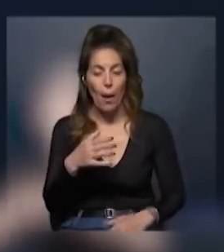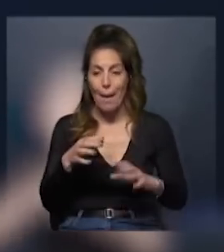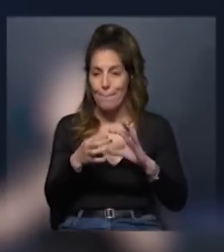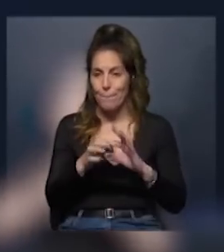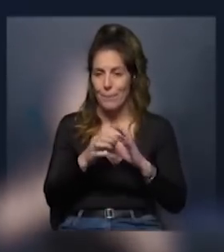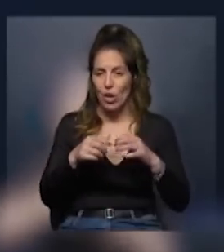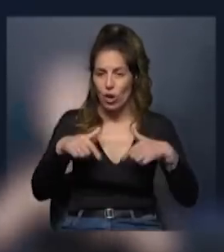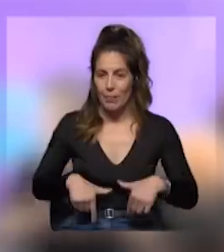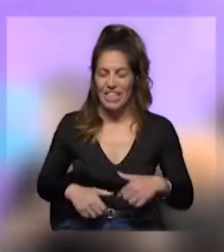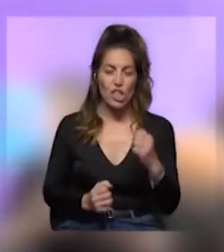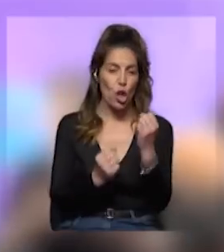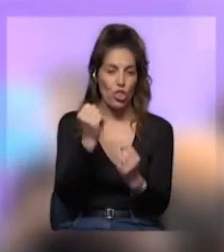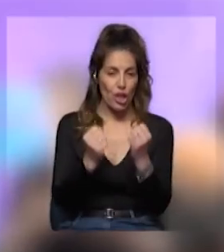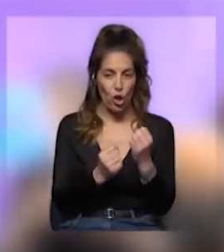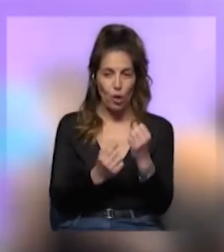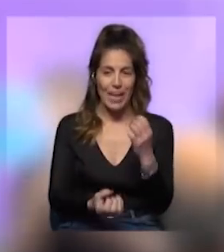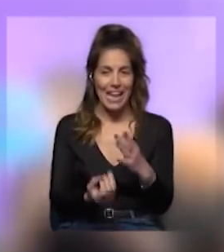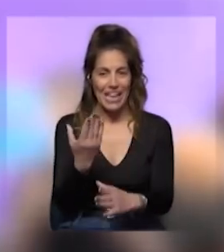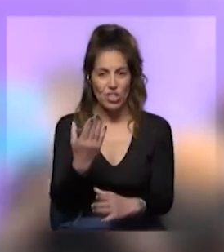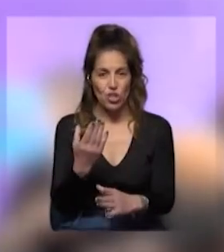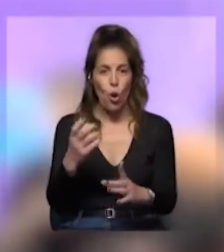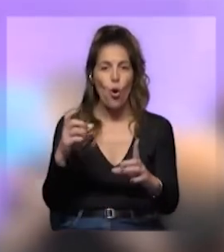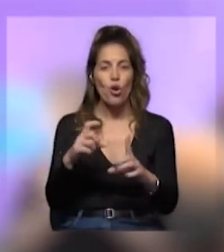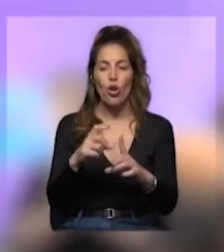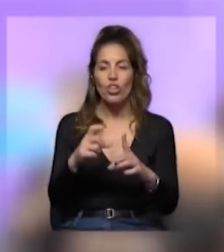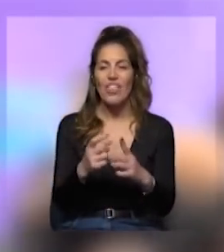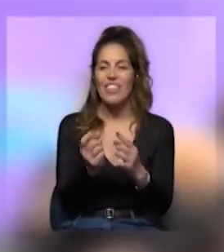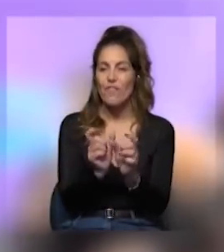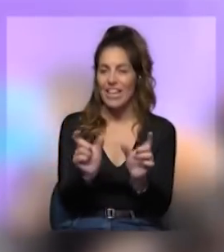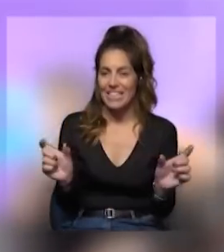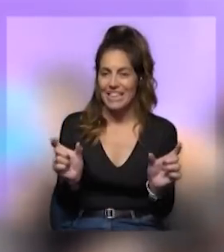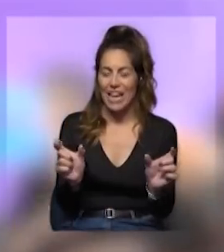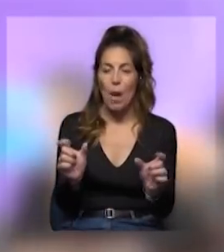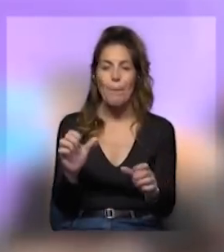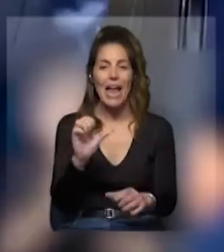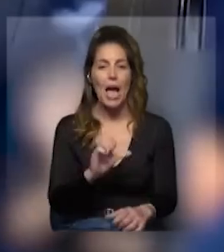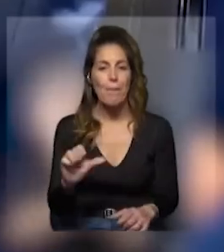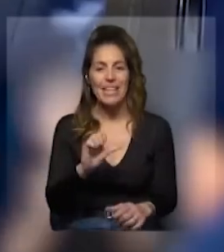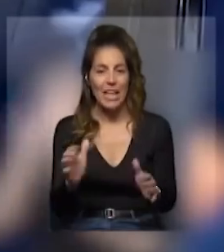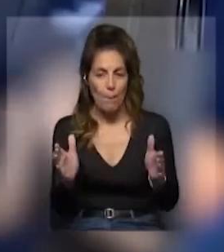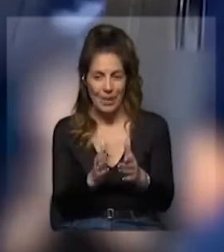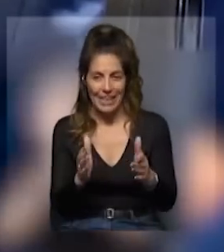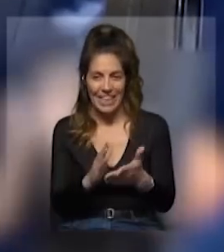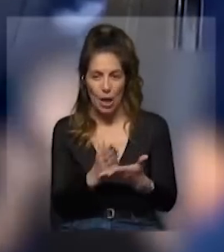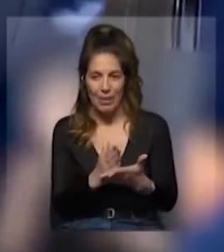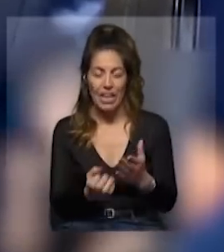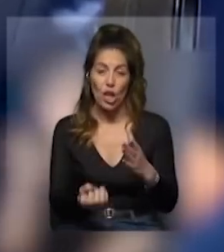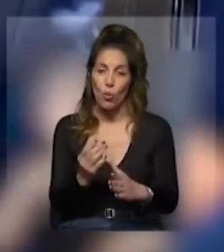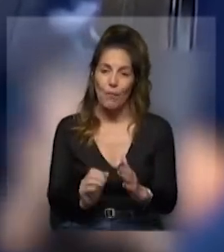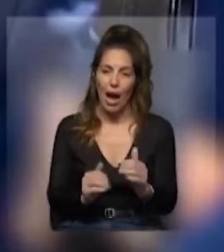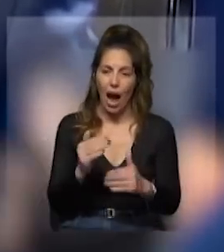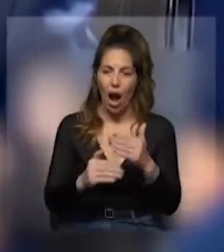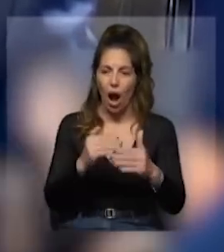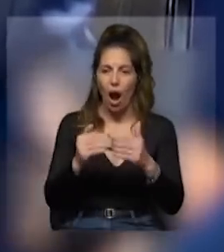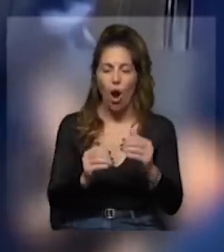economía Sergio maa lanzó una cotización diferencial del dólar para pequeñas y medianas empresas ante una nueva escalada de la